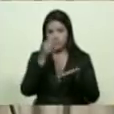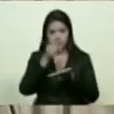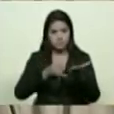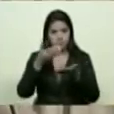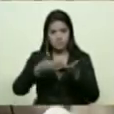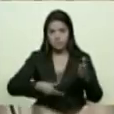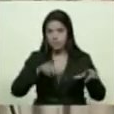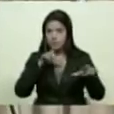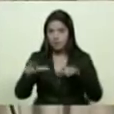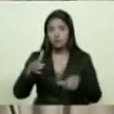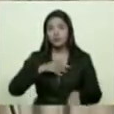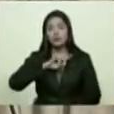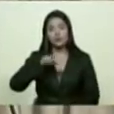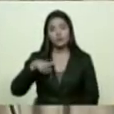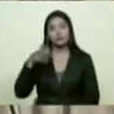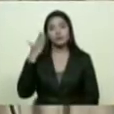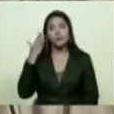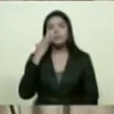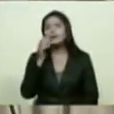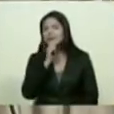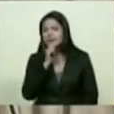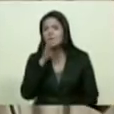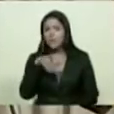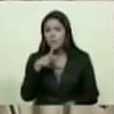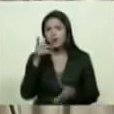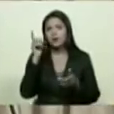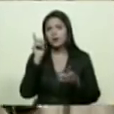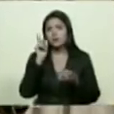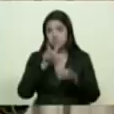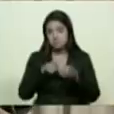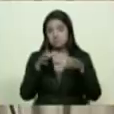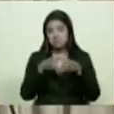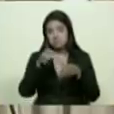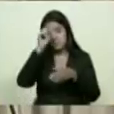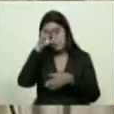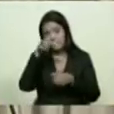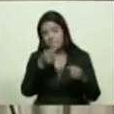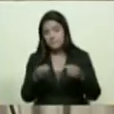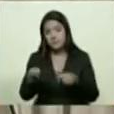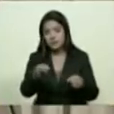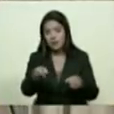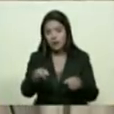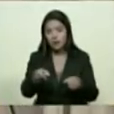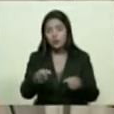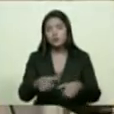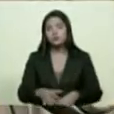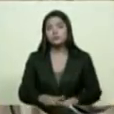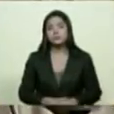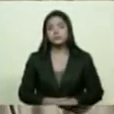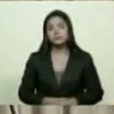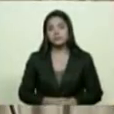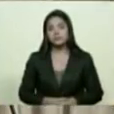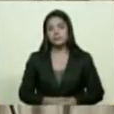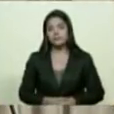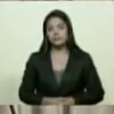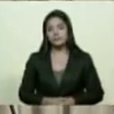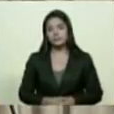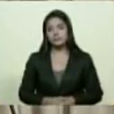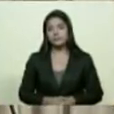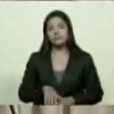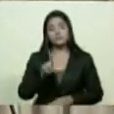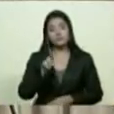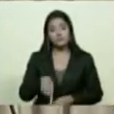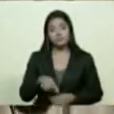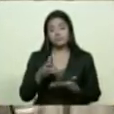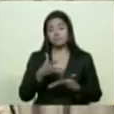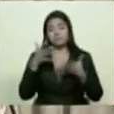nosotros sepamos quiénes están en capacidad de ser pequeños mineros, mineros de mediana capacidad y mineros